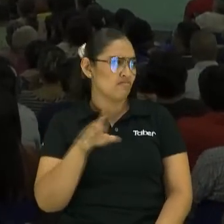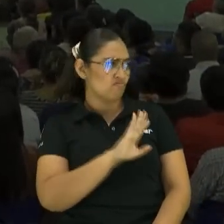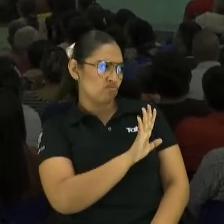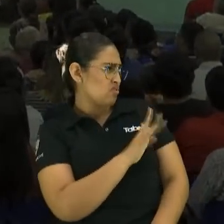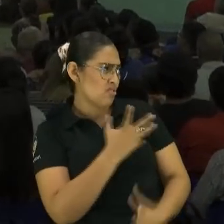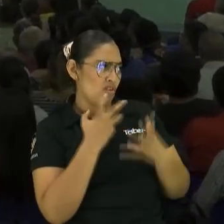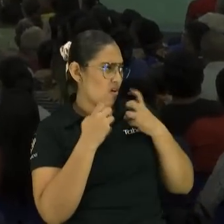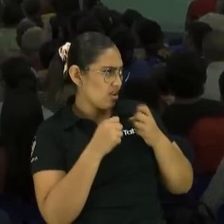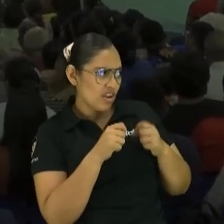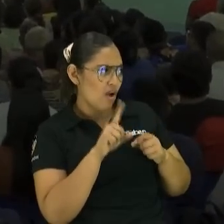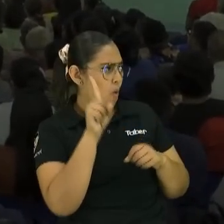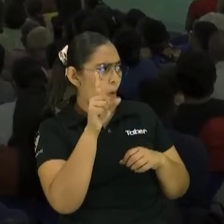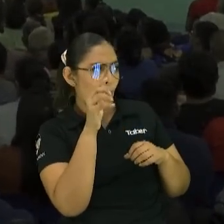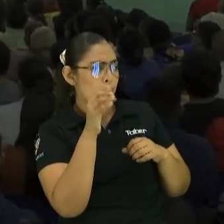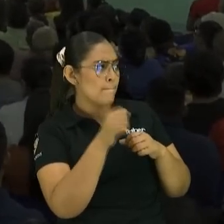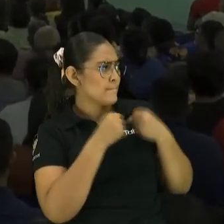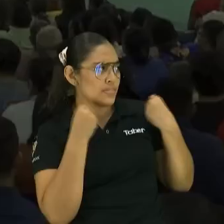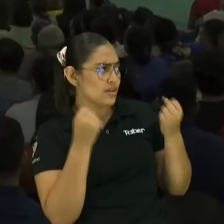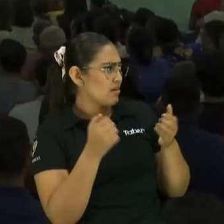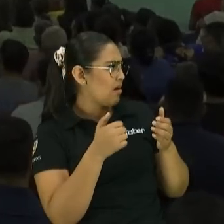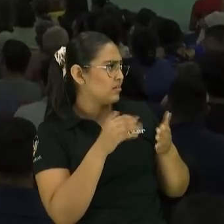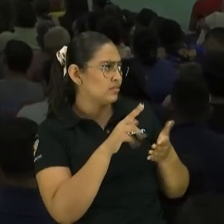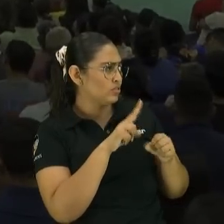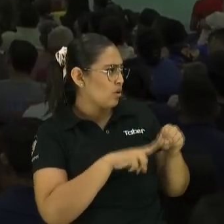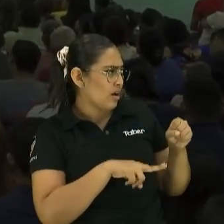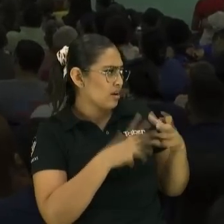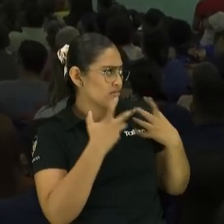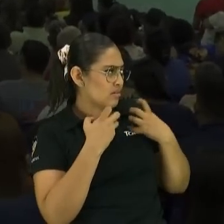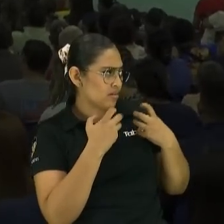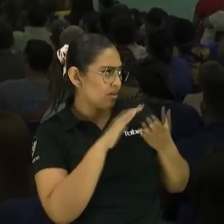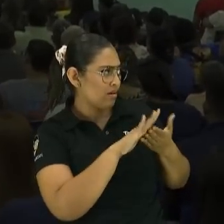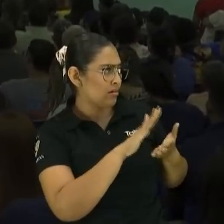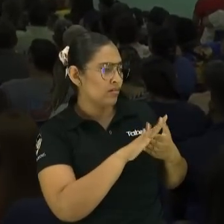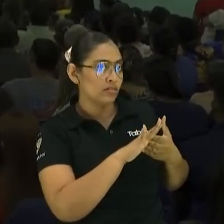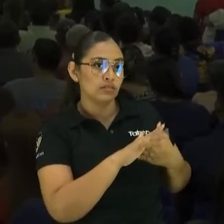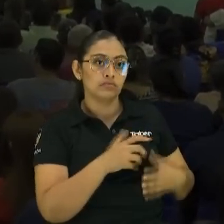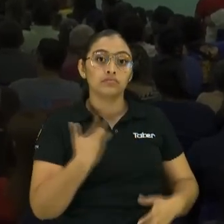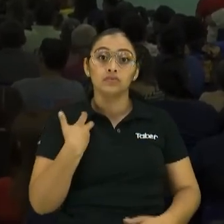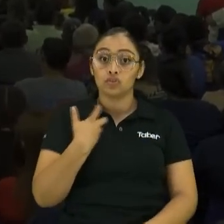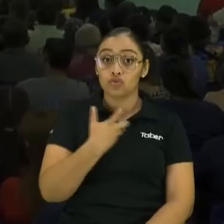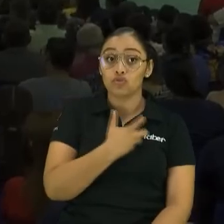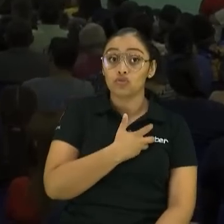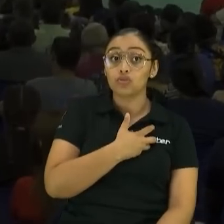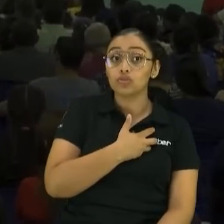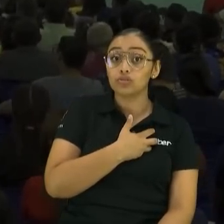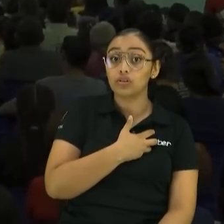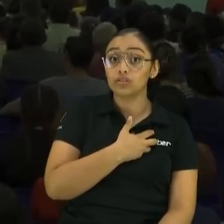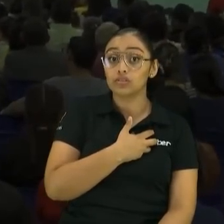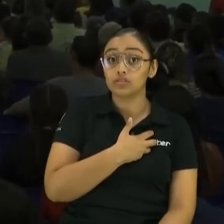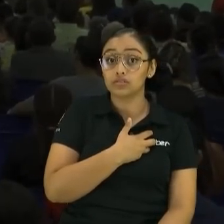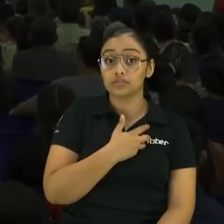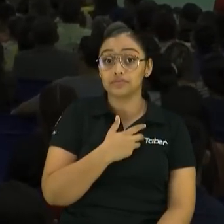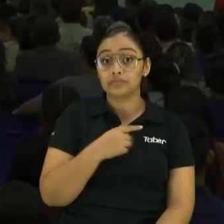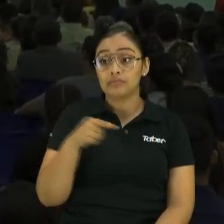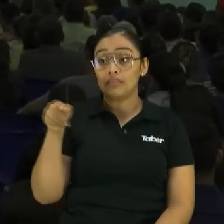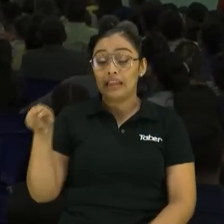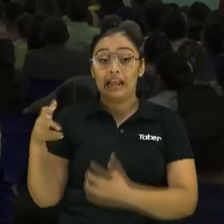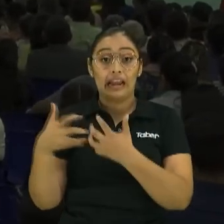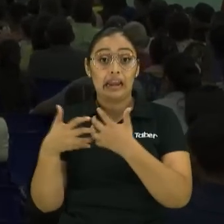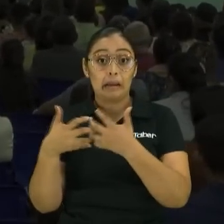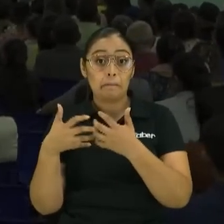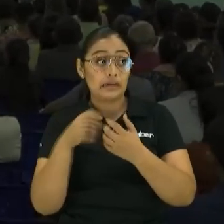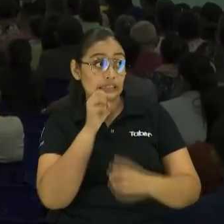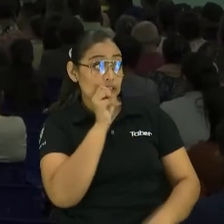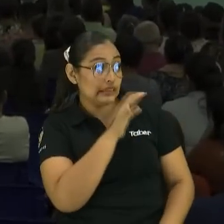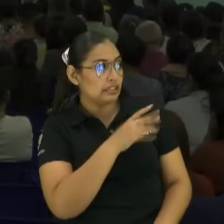canasta en ese juego de esa hazaña la empresa dijo se los podemos dar a veinte años plazo en cuotas de 10 mil dólares por